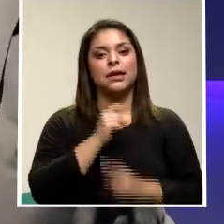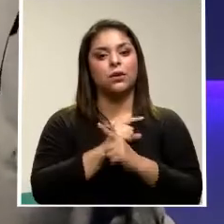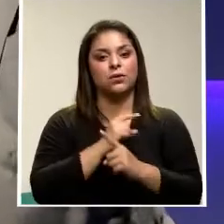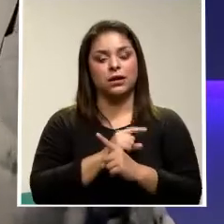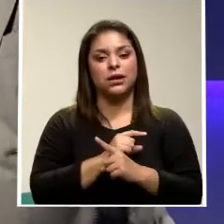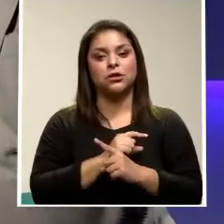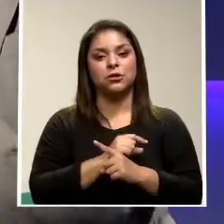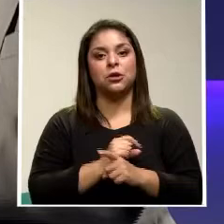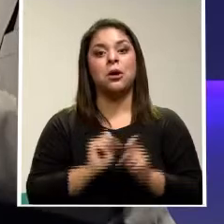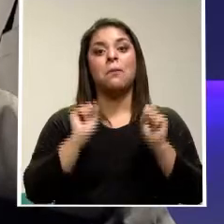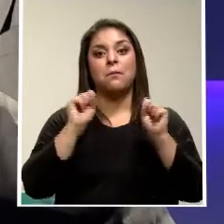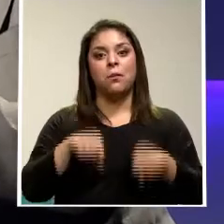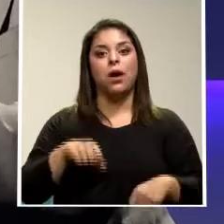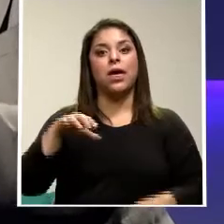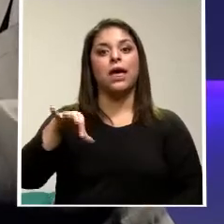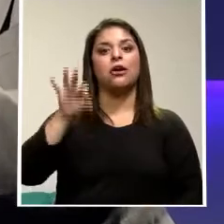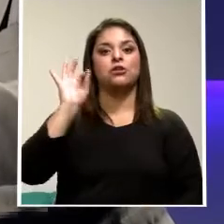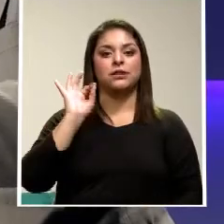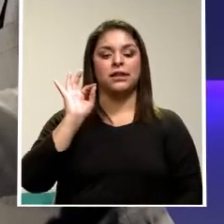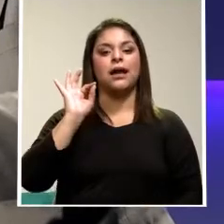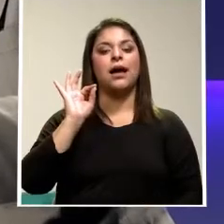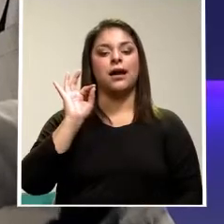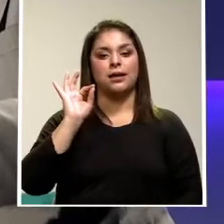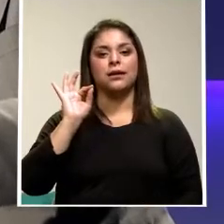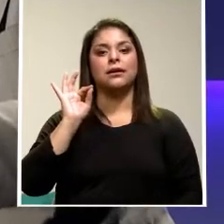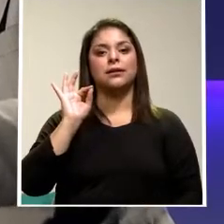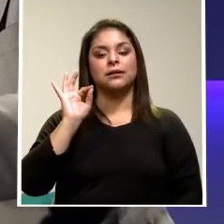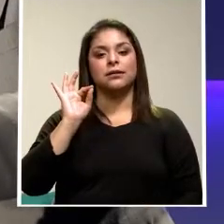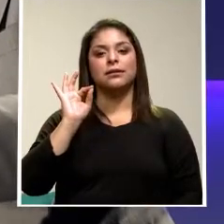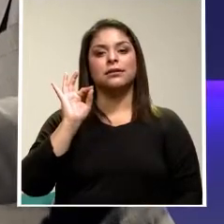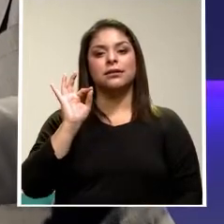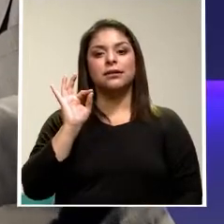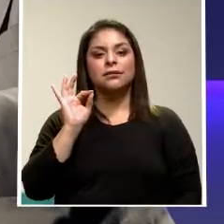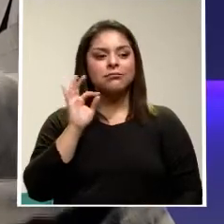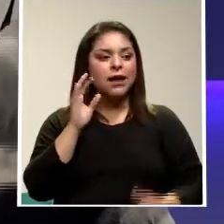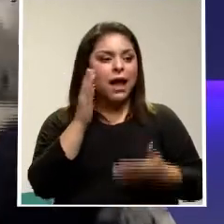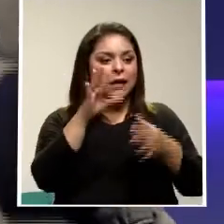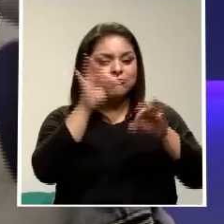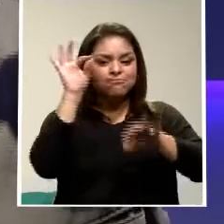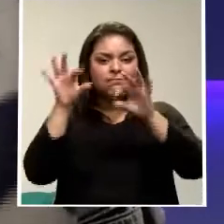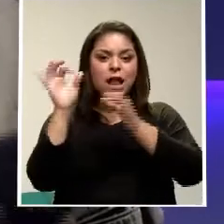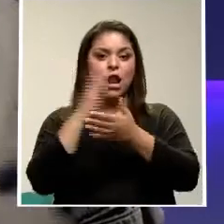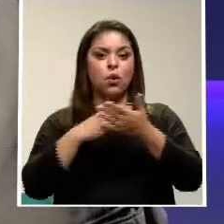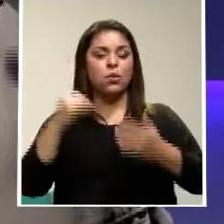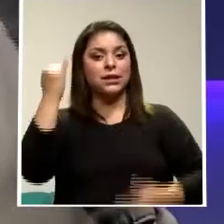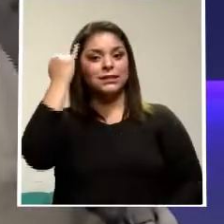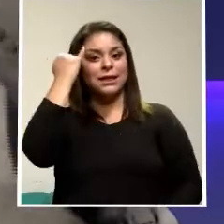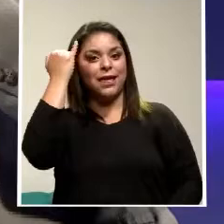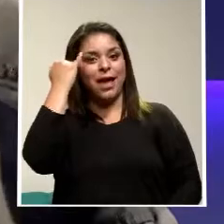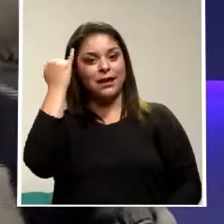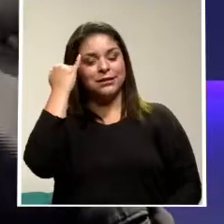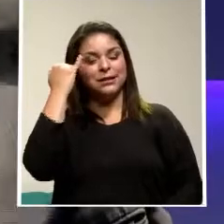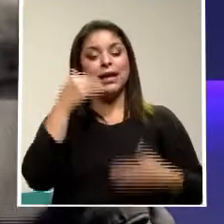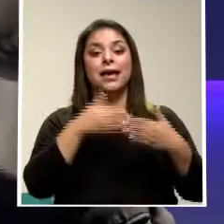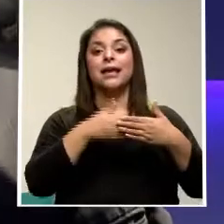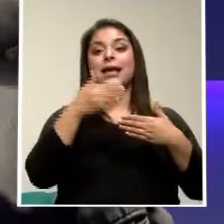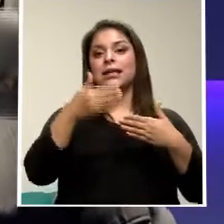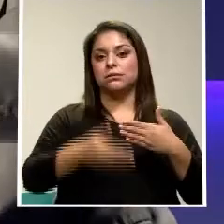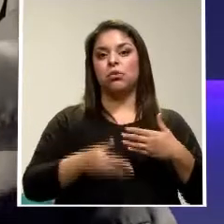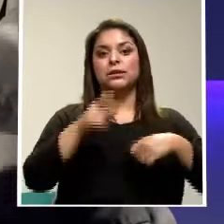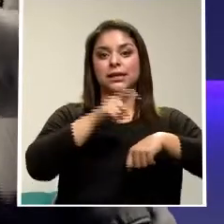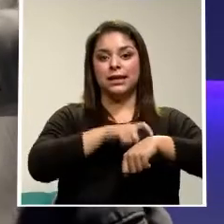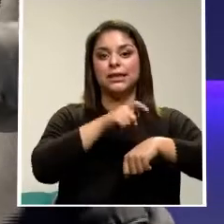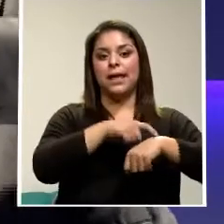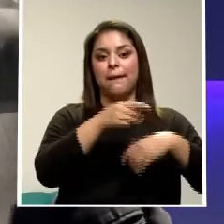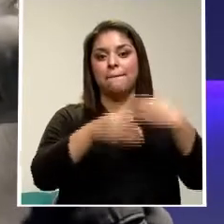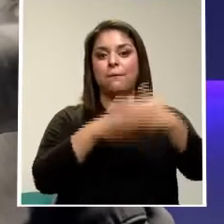sí. Podés encontrar el germen de algunas ideas que luego en el curso de los tiempos, del tiempo, vas